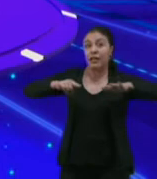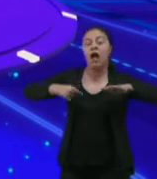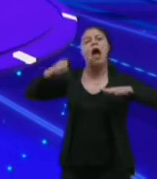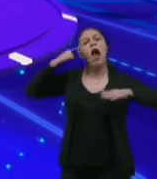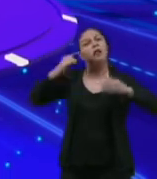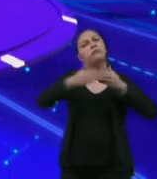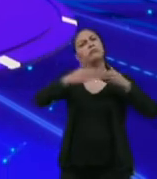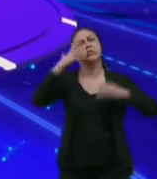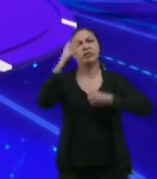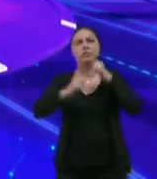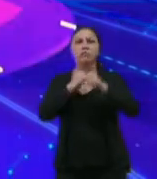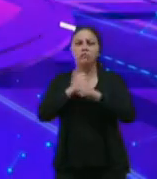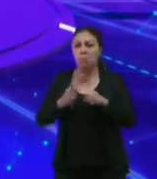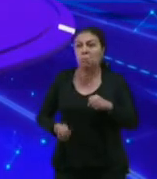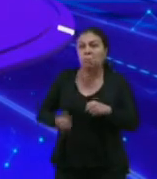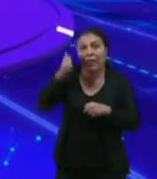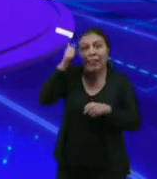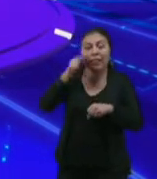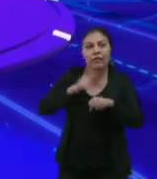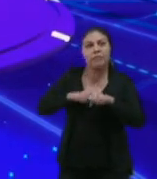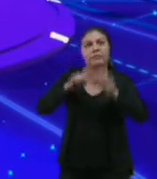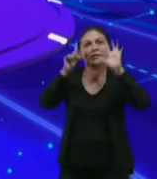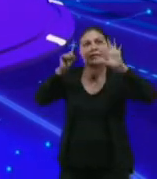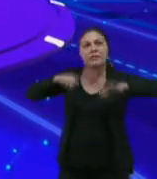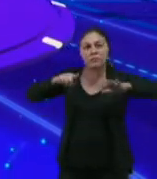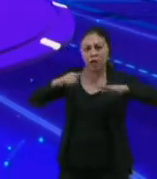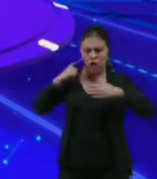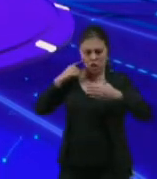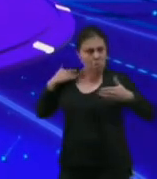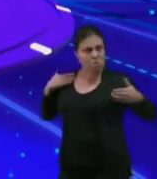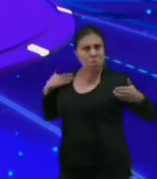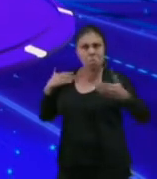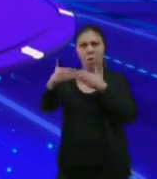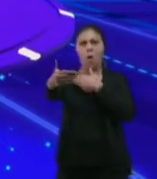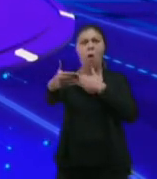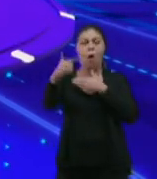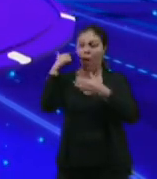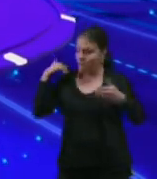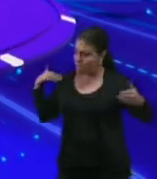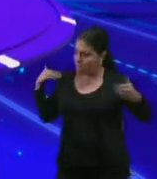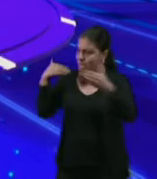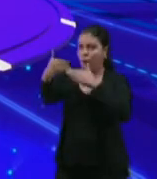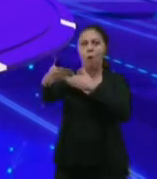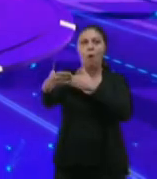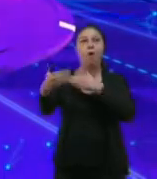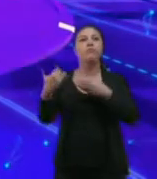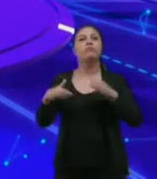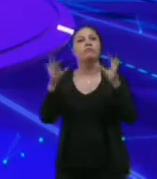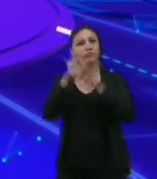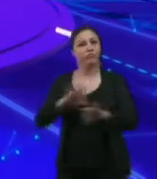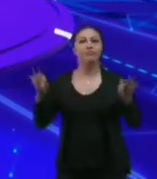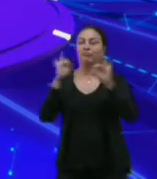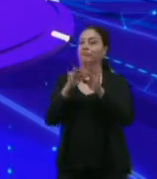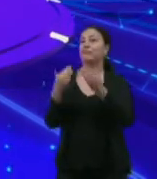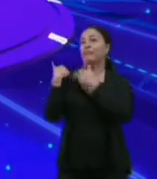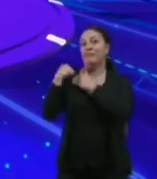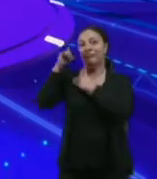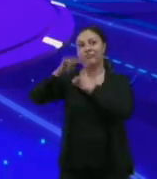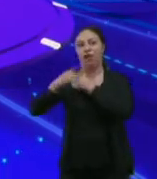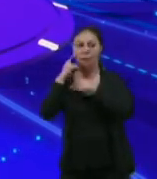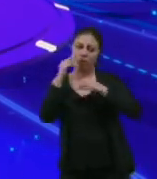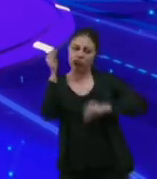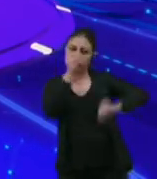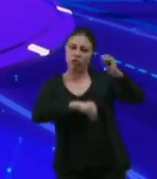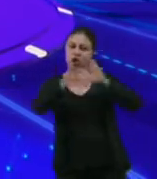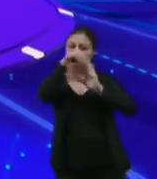próximos cinco años superamos nuestros propios límites y esto trae consigo la gran responsabilidad en el desarrollo de contenidos de